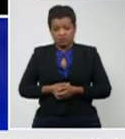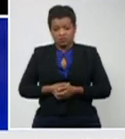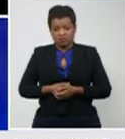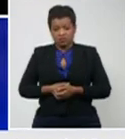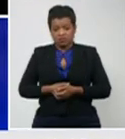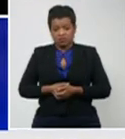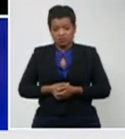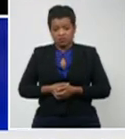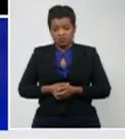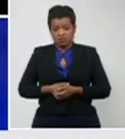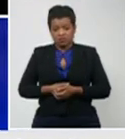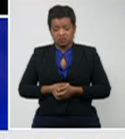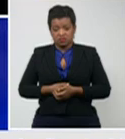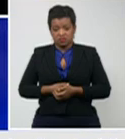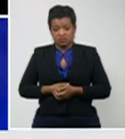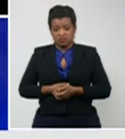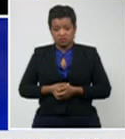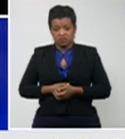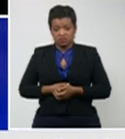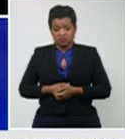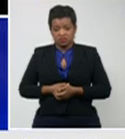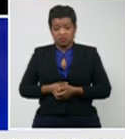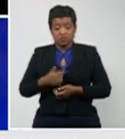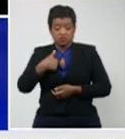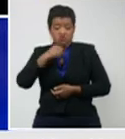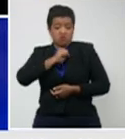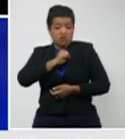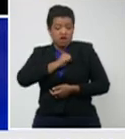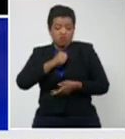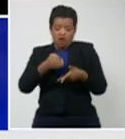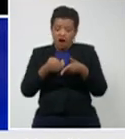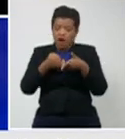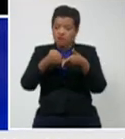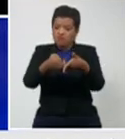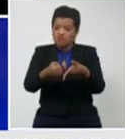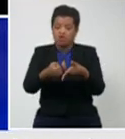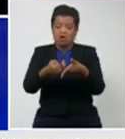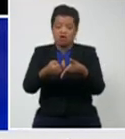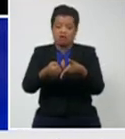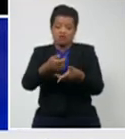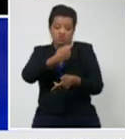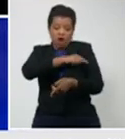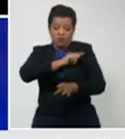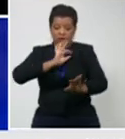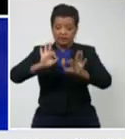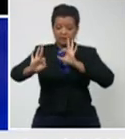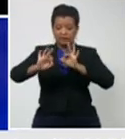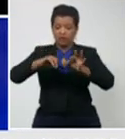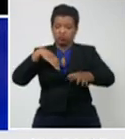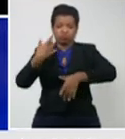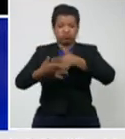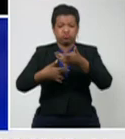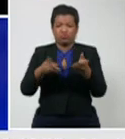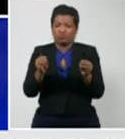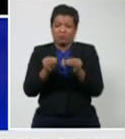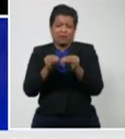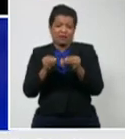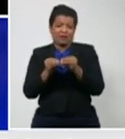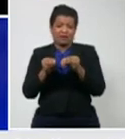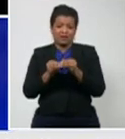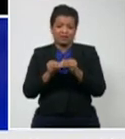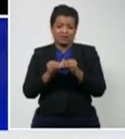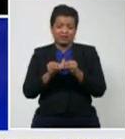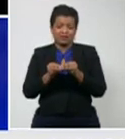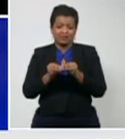porque quiero ser parte de la solución y no del problema, y porque no